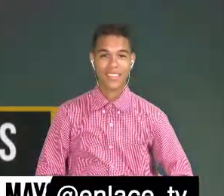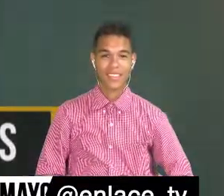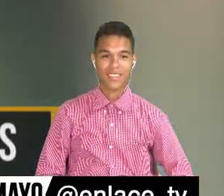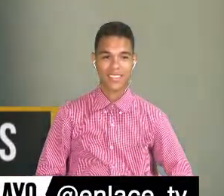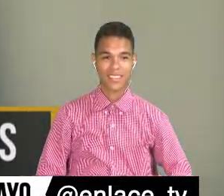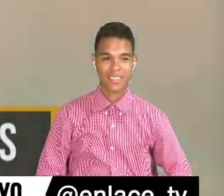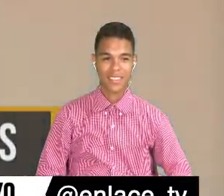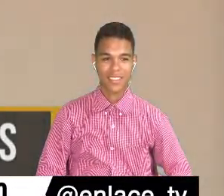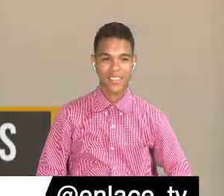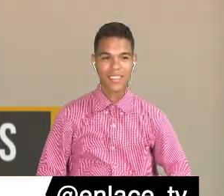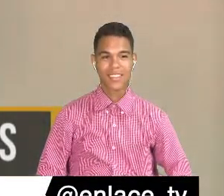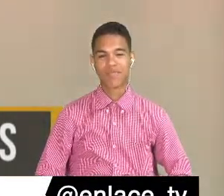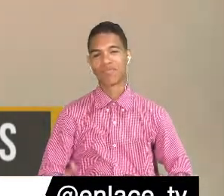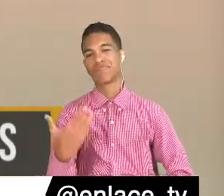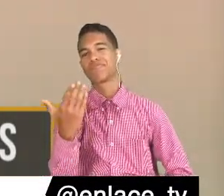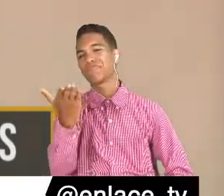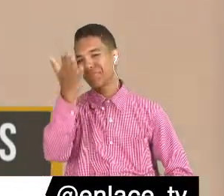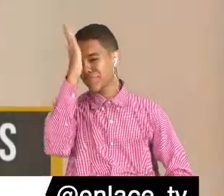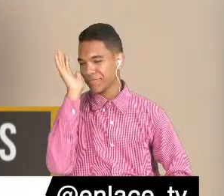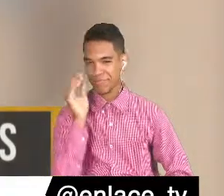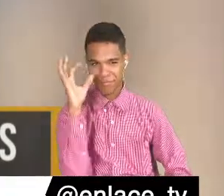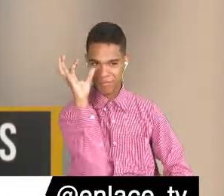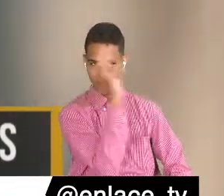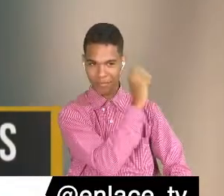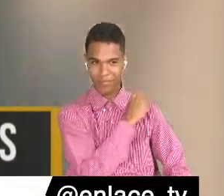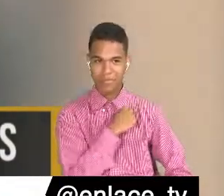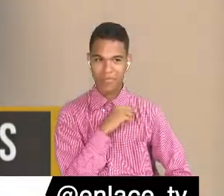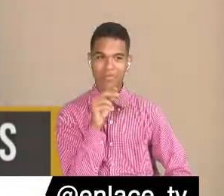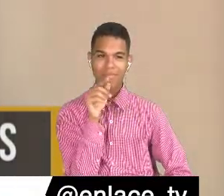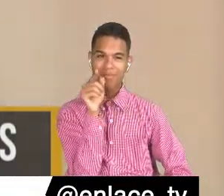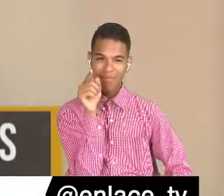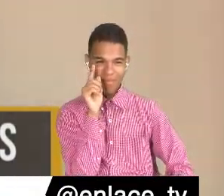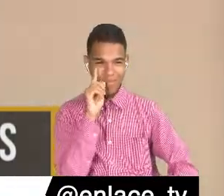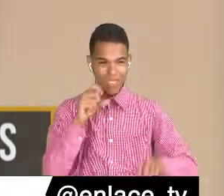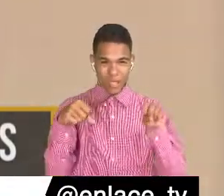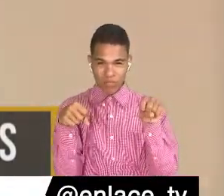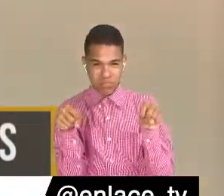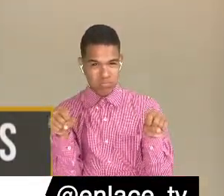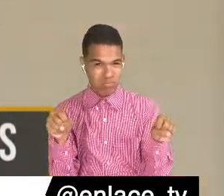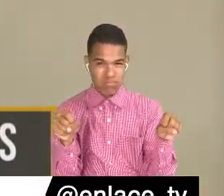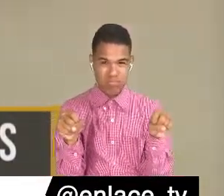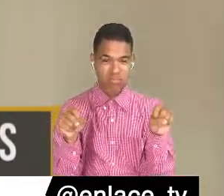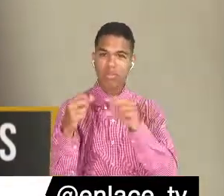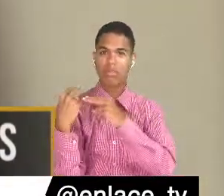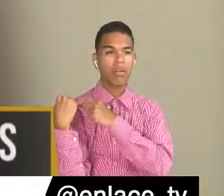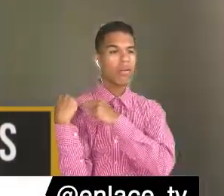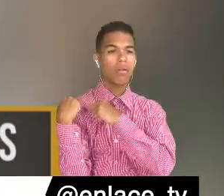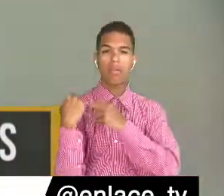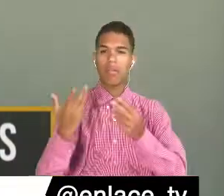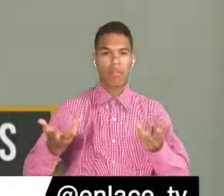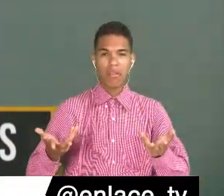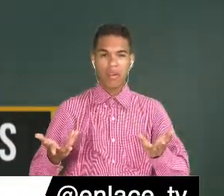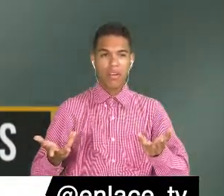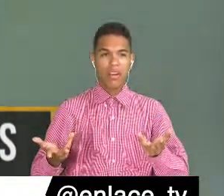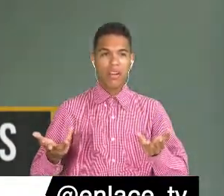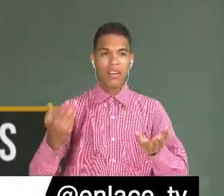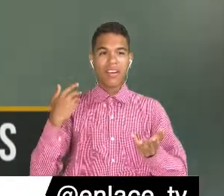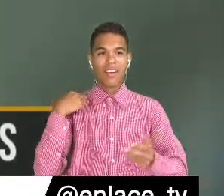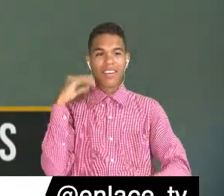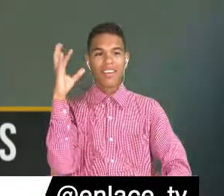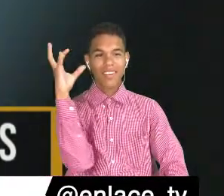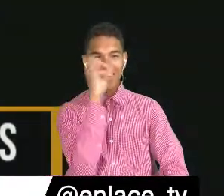Y no podía faltar el reportero ciudadano que denuncia la manera irresponsable como son utilizadas las motocicletas. En este caso que ocupa